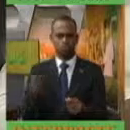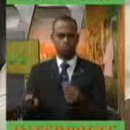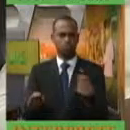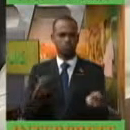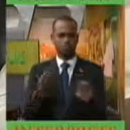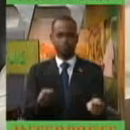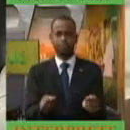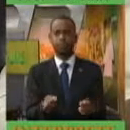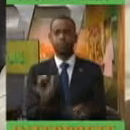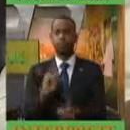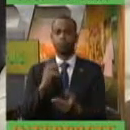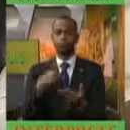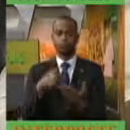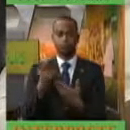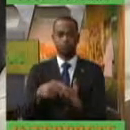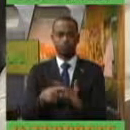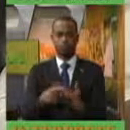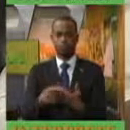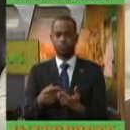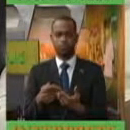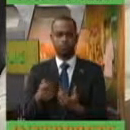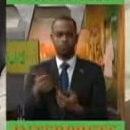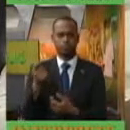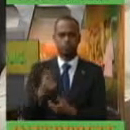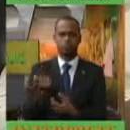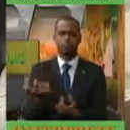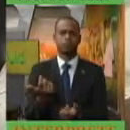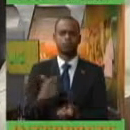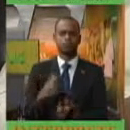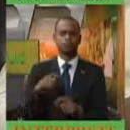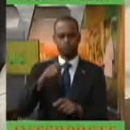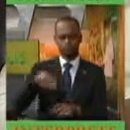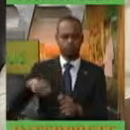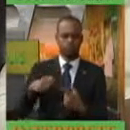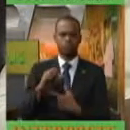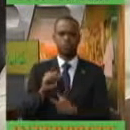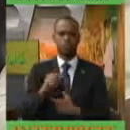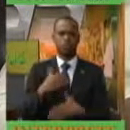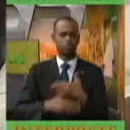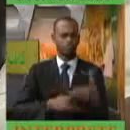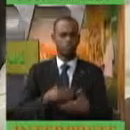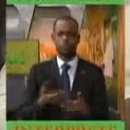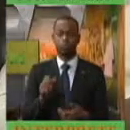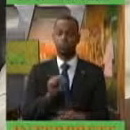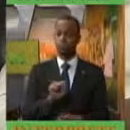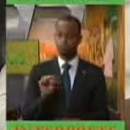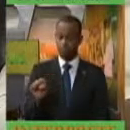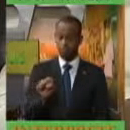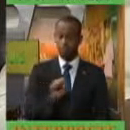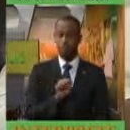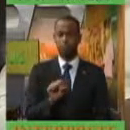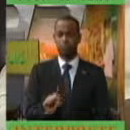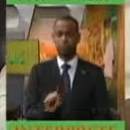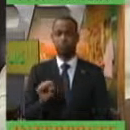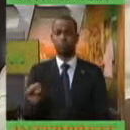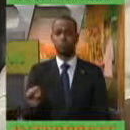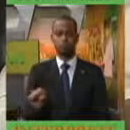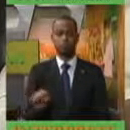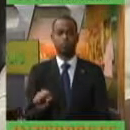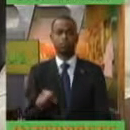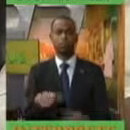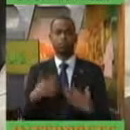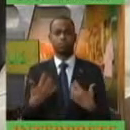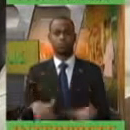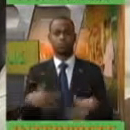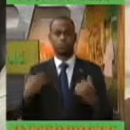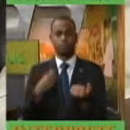de los programas, de los subsidios sociales, como son tarjetas de solidaridad, el seguro. Ha sido enorme el